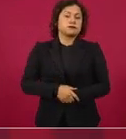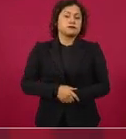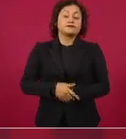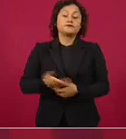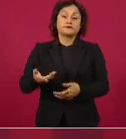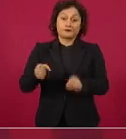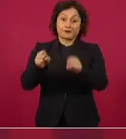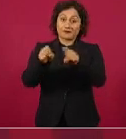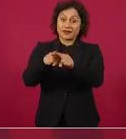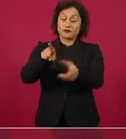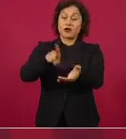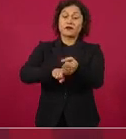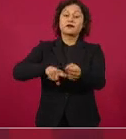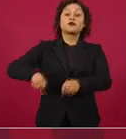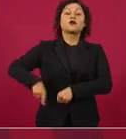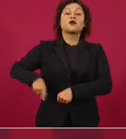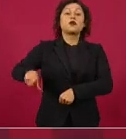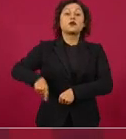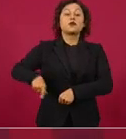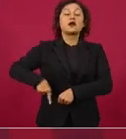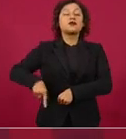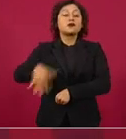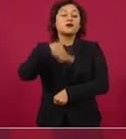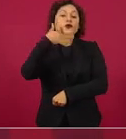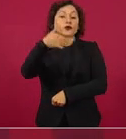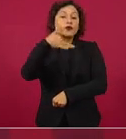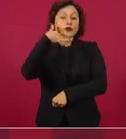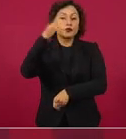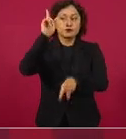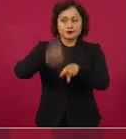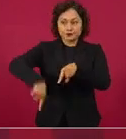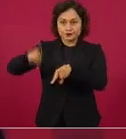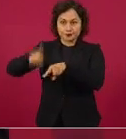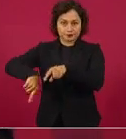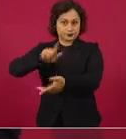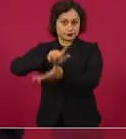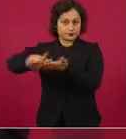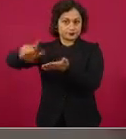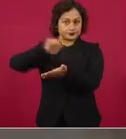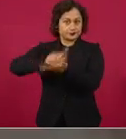corrupción a todas estas dependencias,